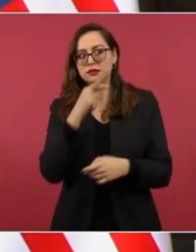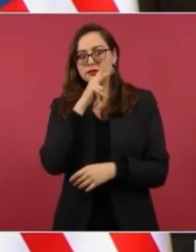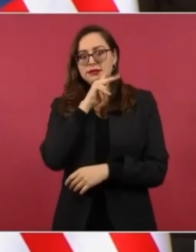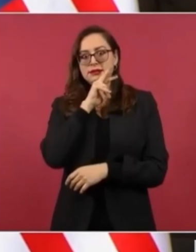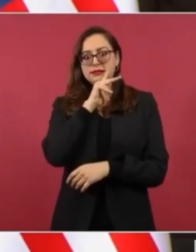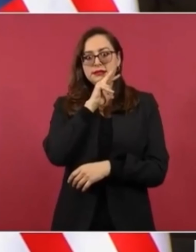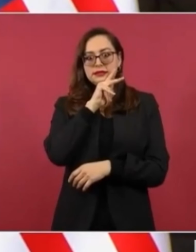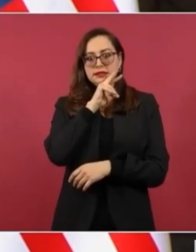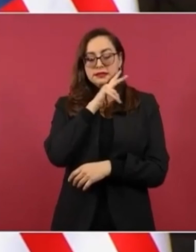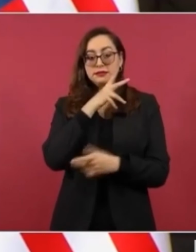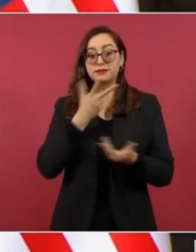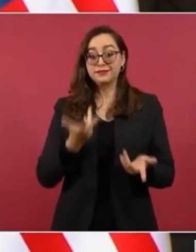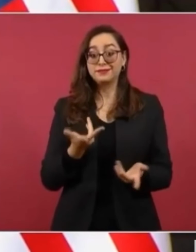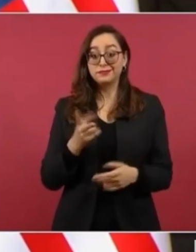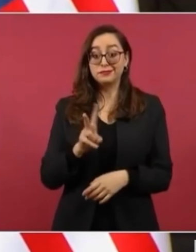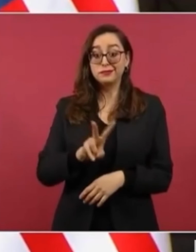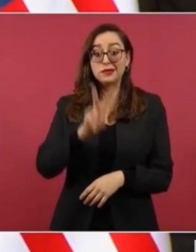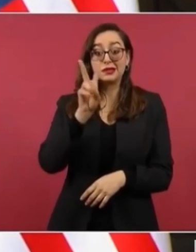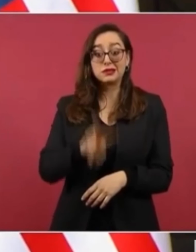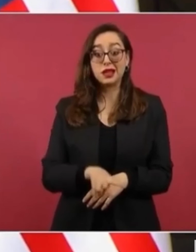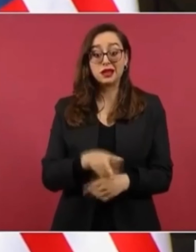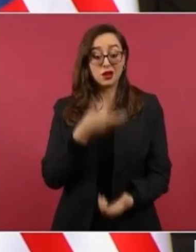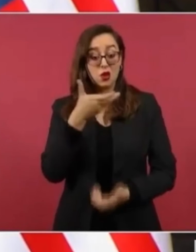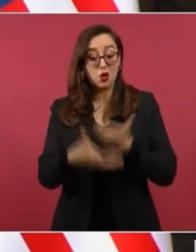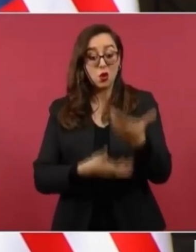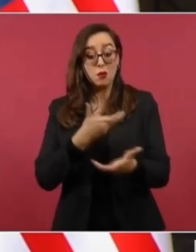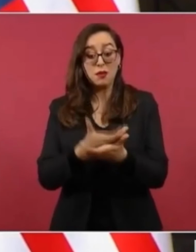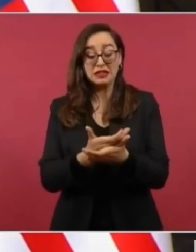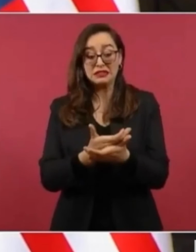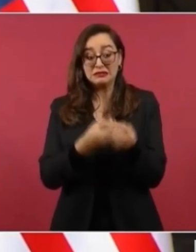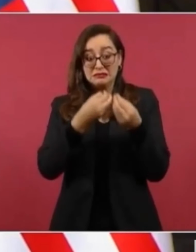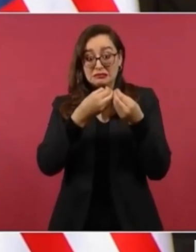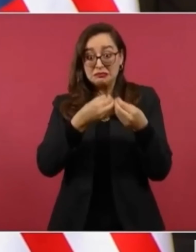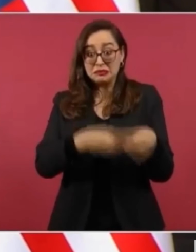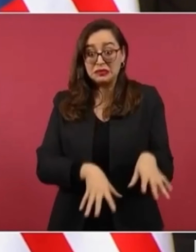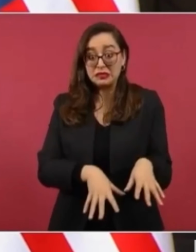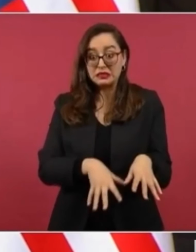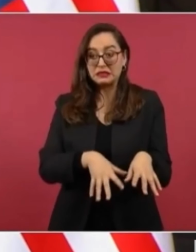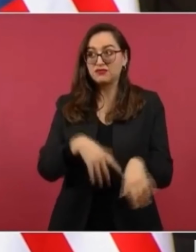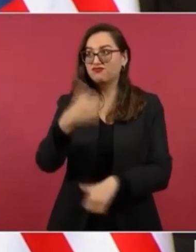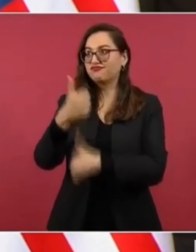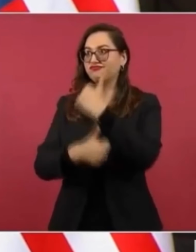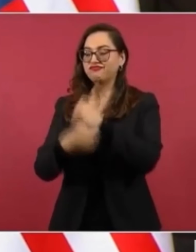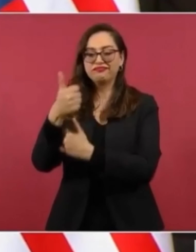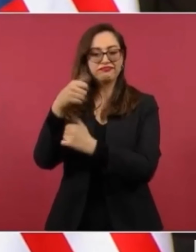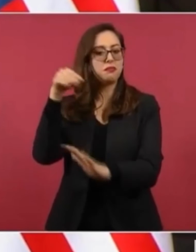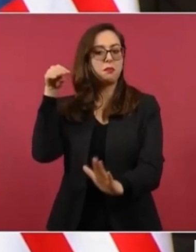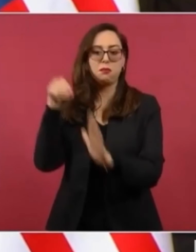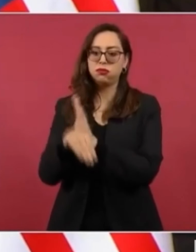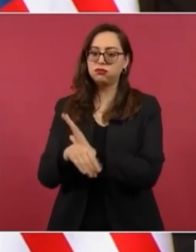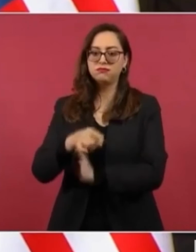libre comercio se encuentra en riesgo, no es bueno para la competencia en el mercado mundial.